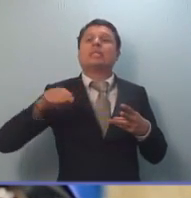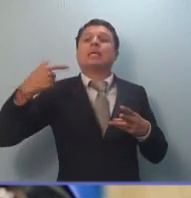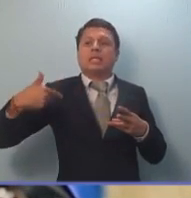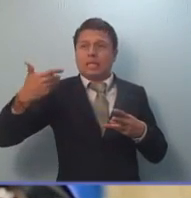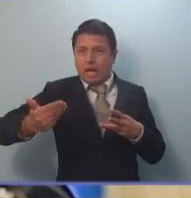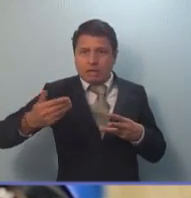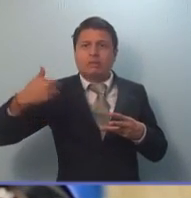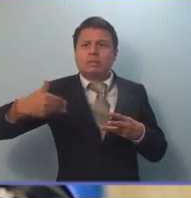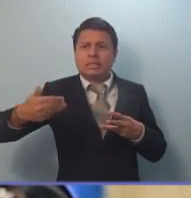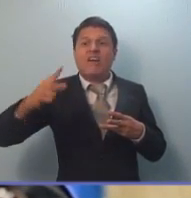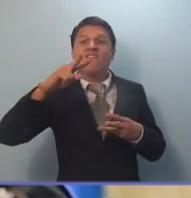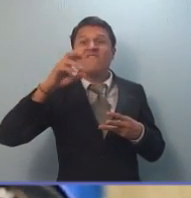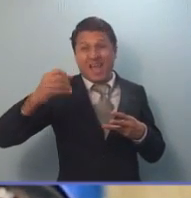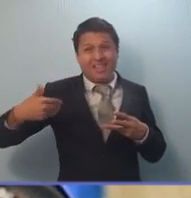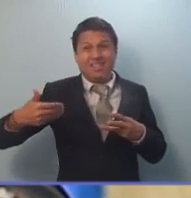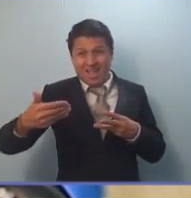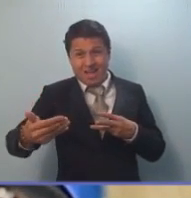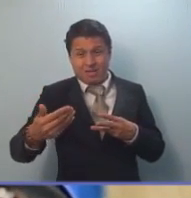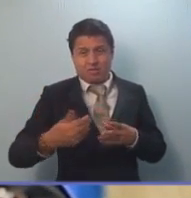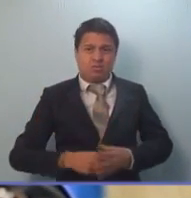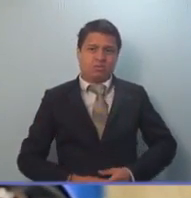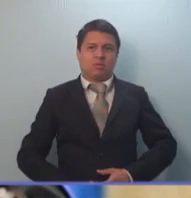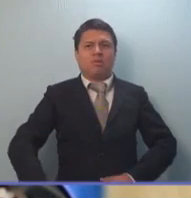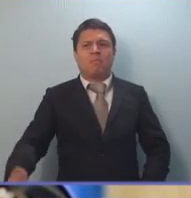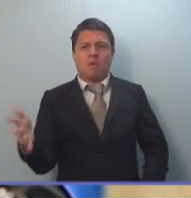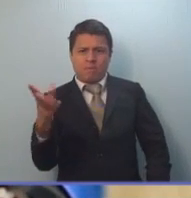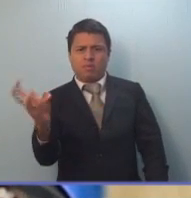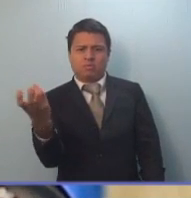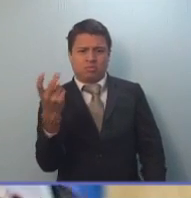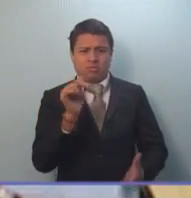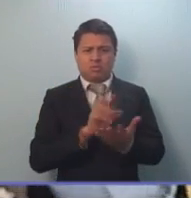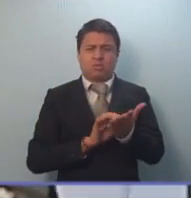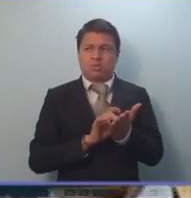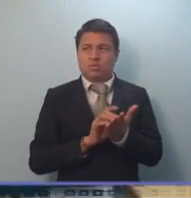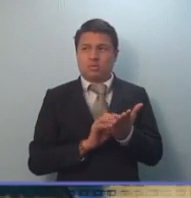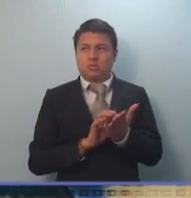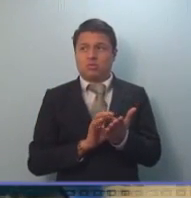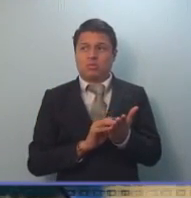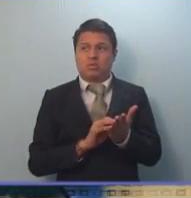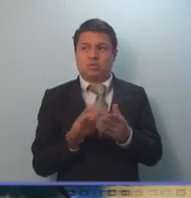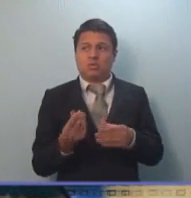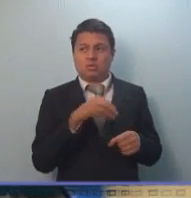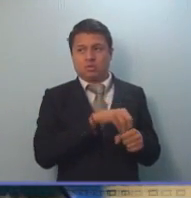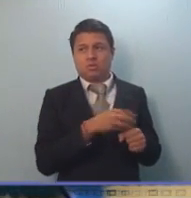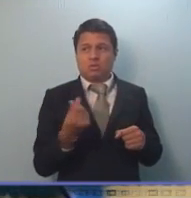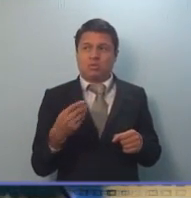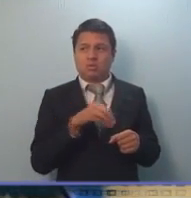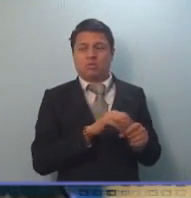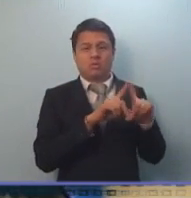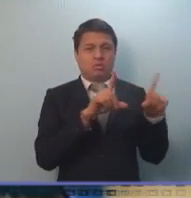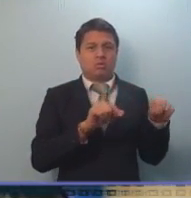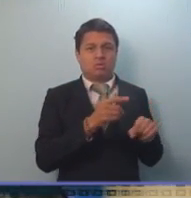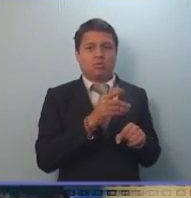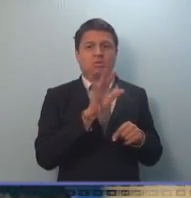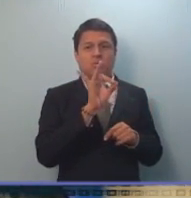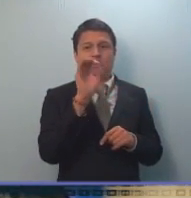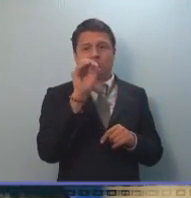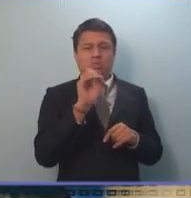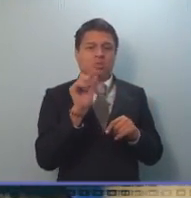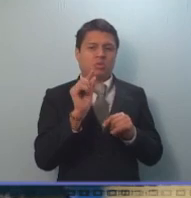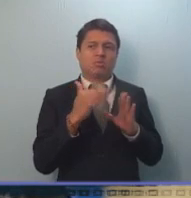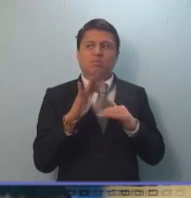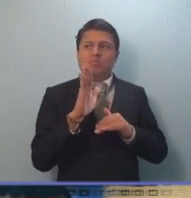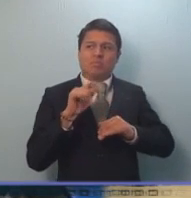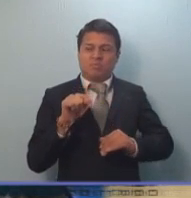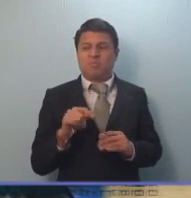Si sacamos un cálculo estimado, pues, de irse a la bolsa a colocar títulos que andaría arriba del 8% hoy